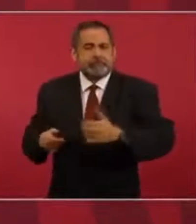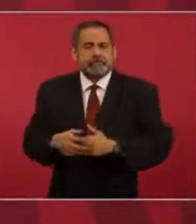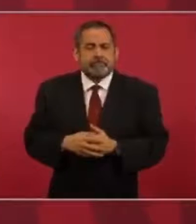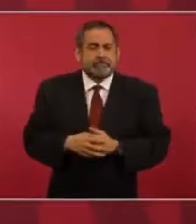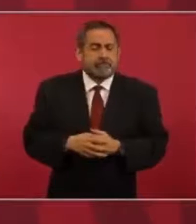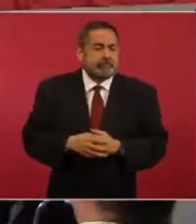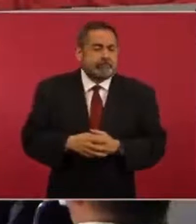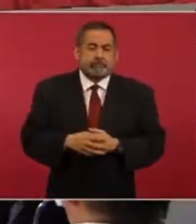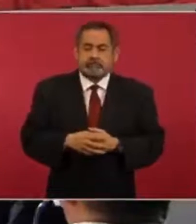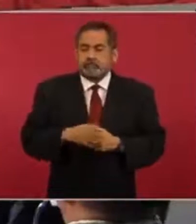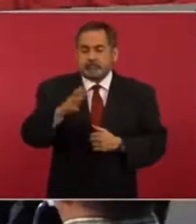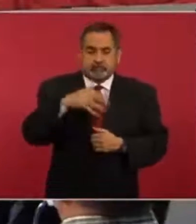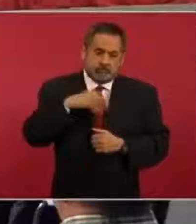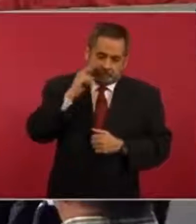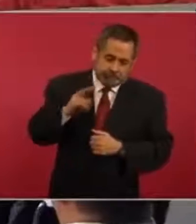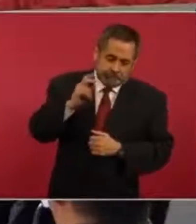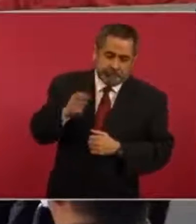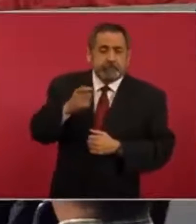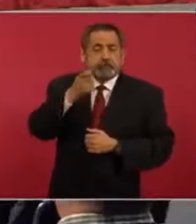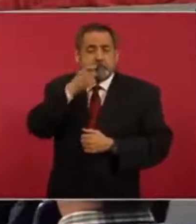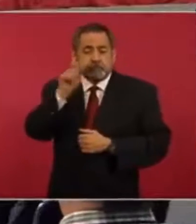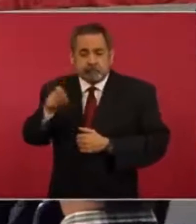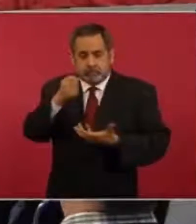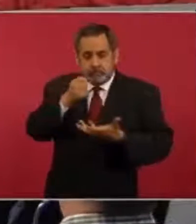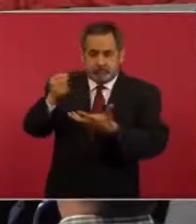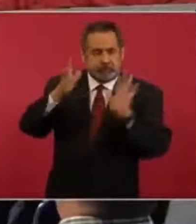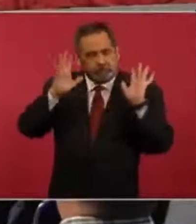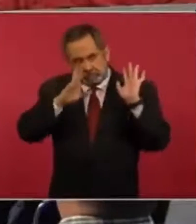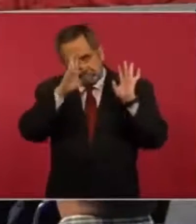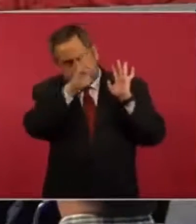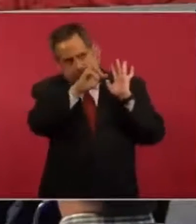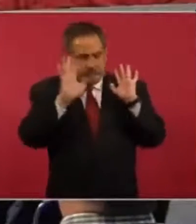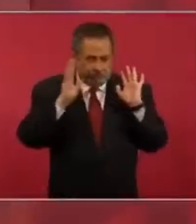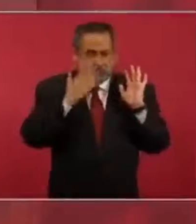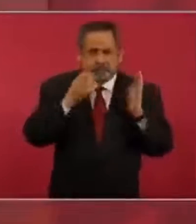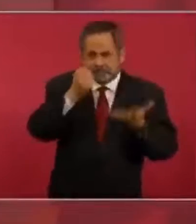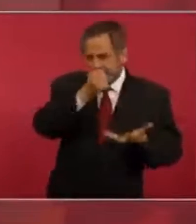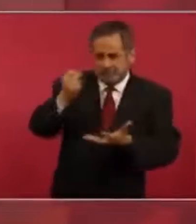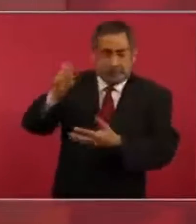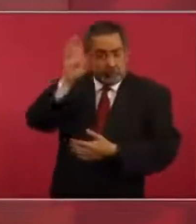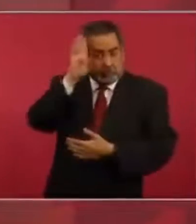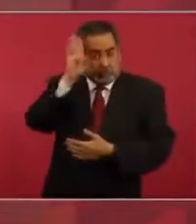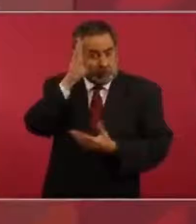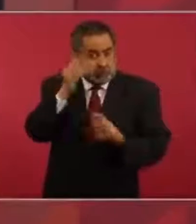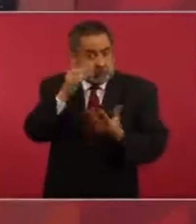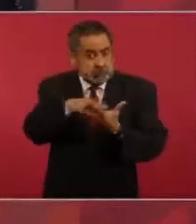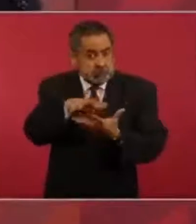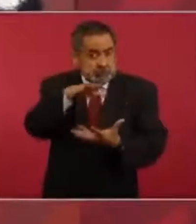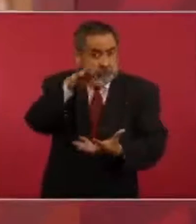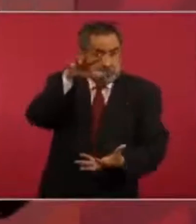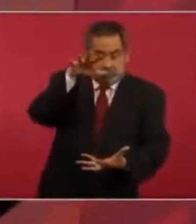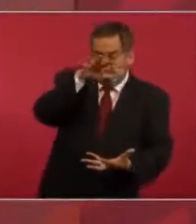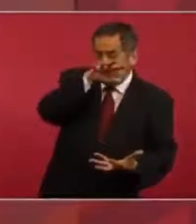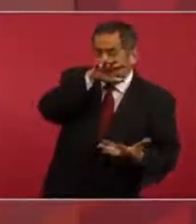Veía yo que lo que se aprobó para Ucrania, lo digo con todo respeto, fue una cantidad mucho